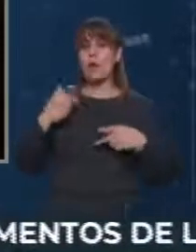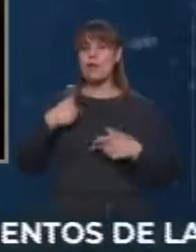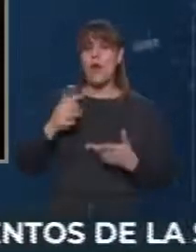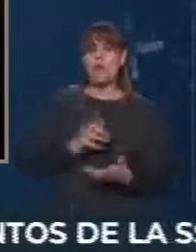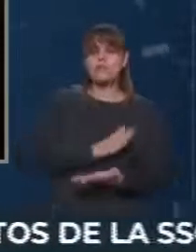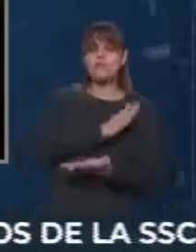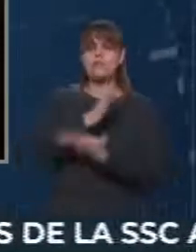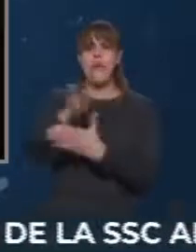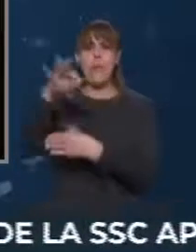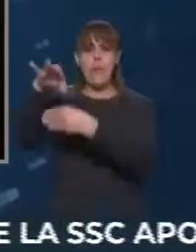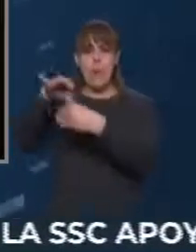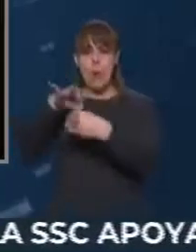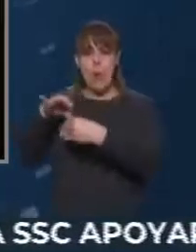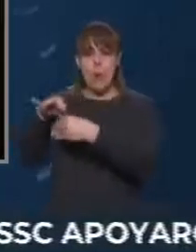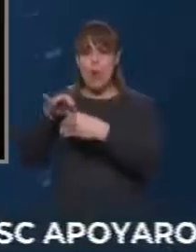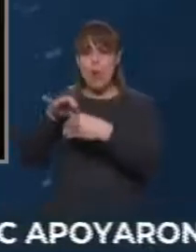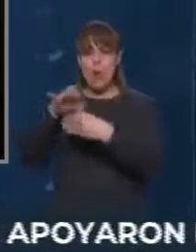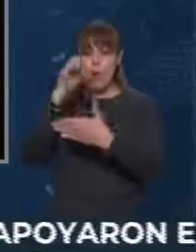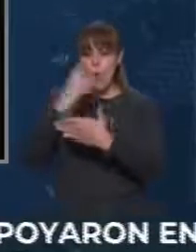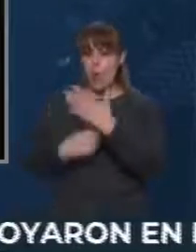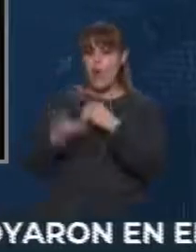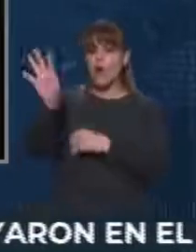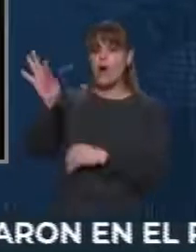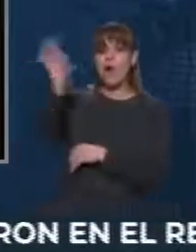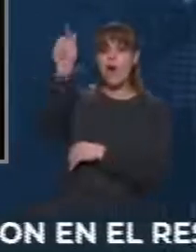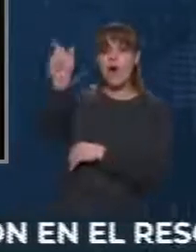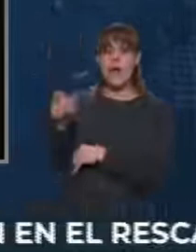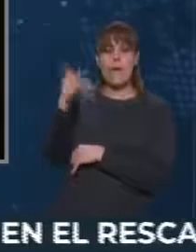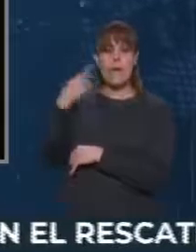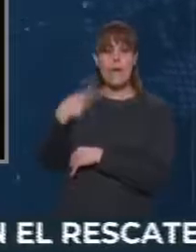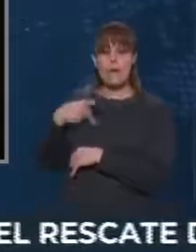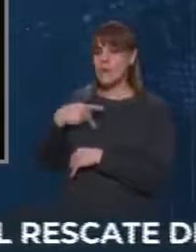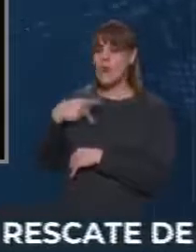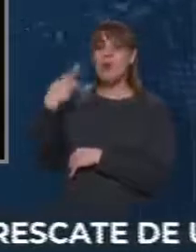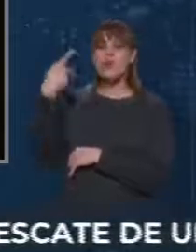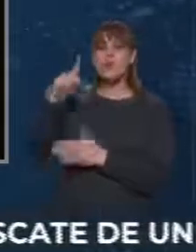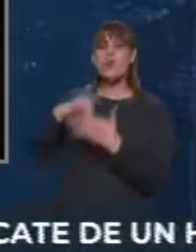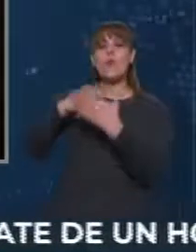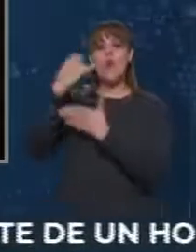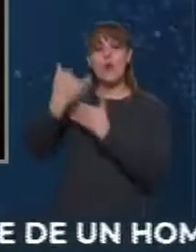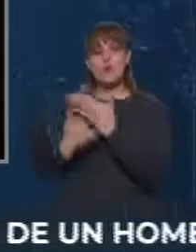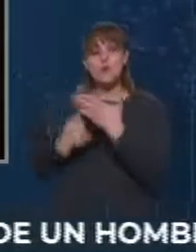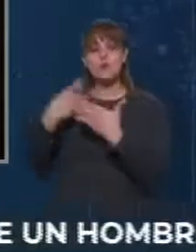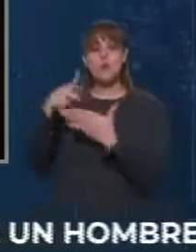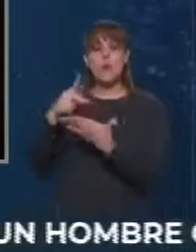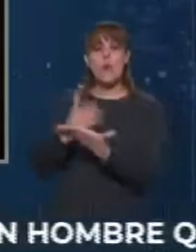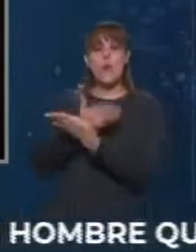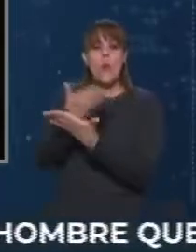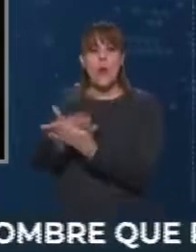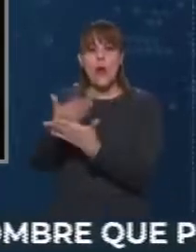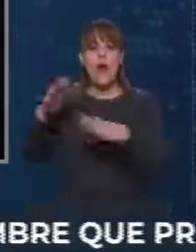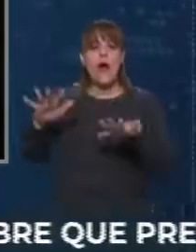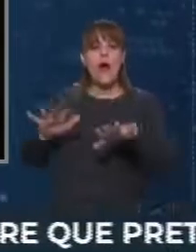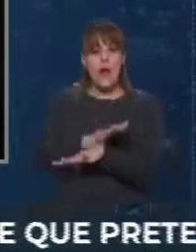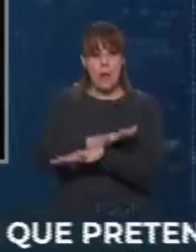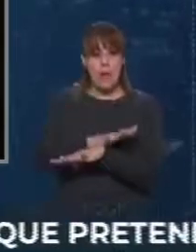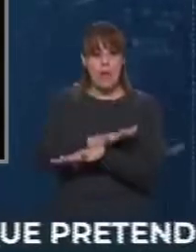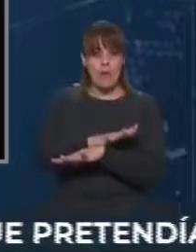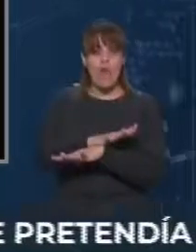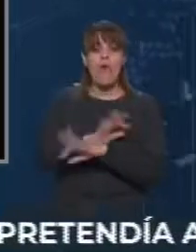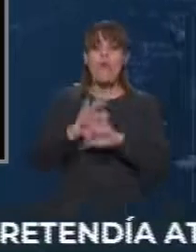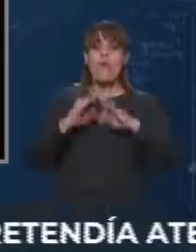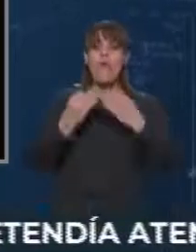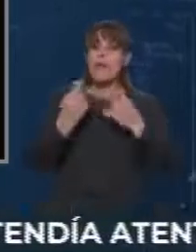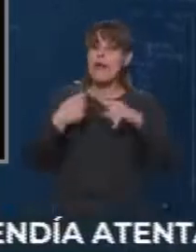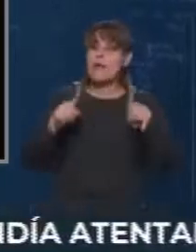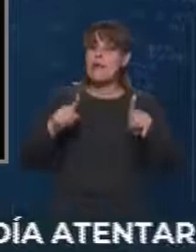no solo está votando por una persona, está votando por un proyecto, está votando por una transformación, por un cambio de régimen. Y ese cambio de régimen que